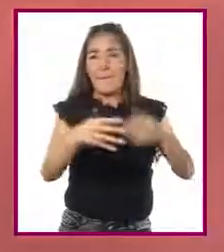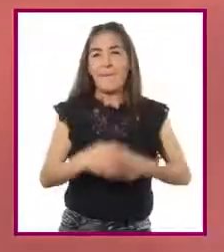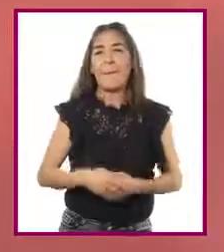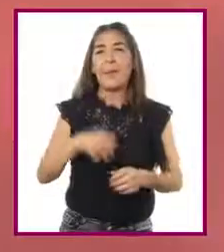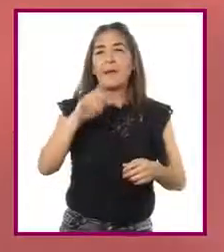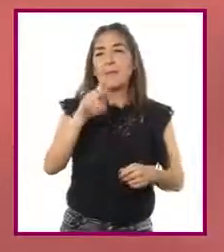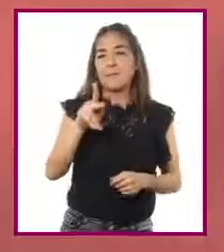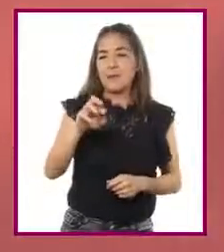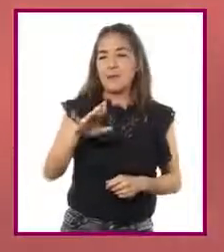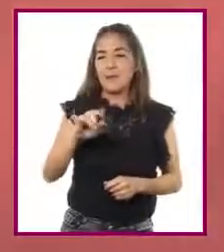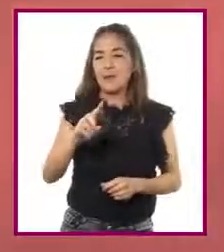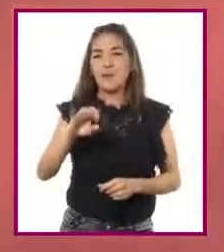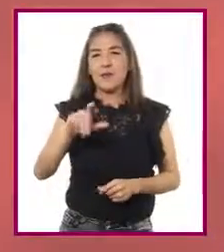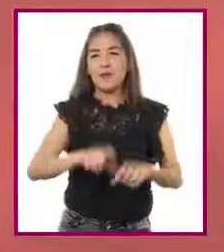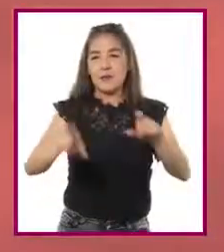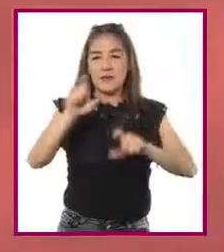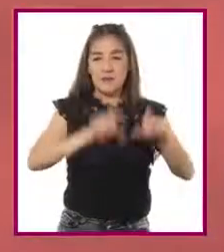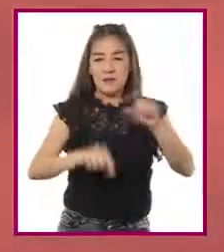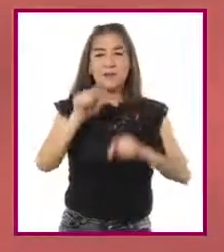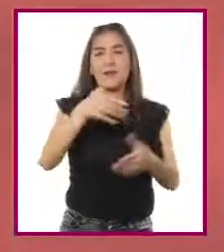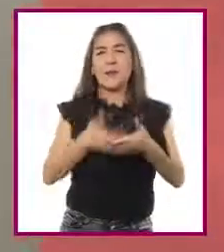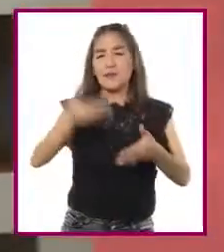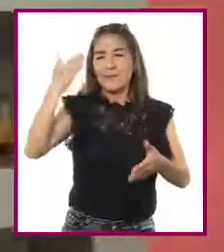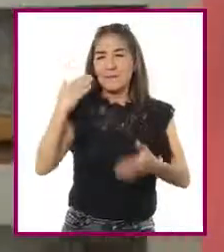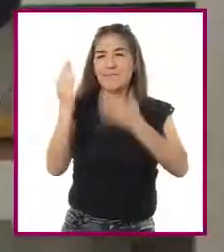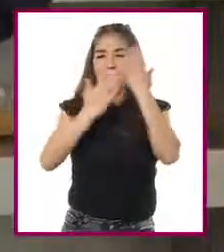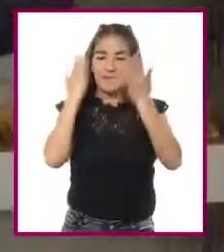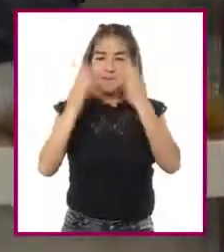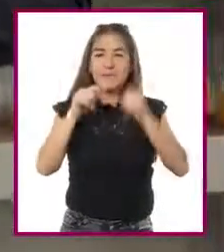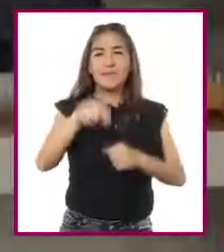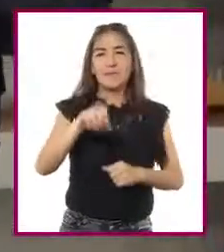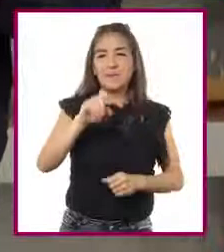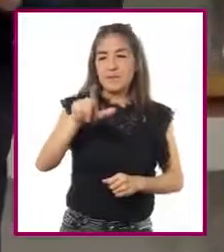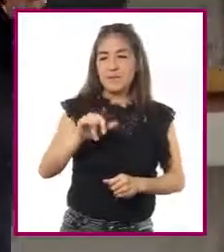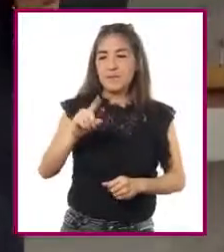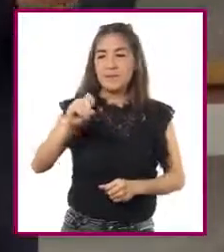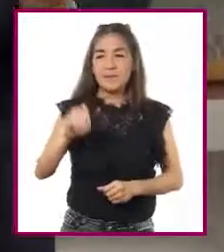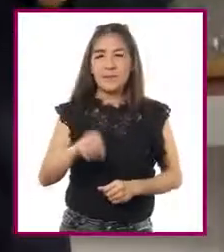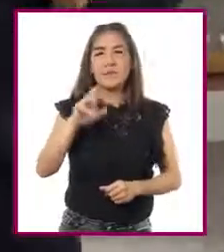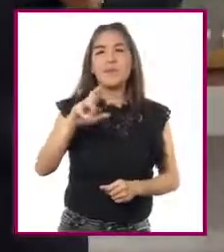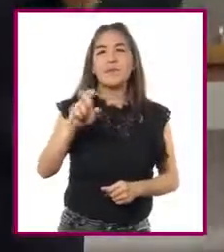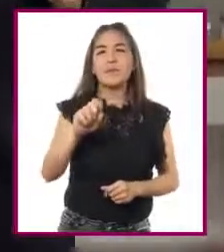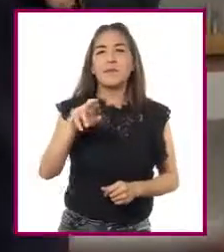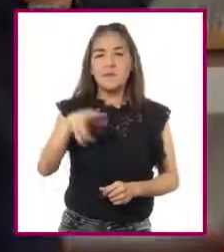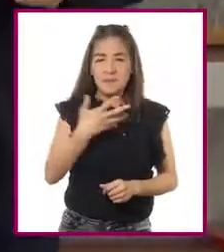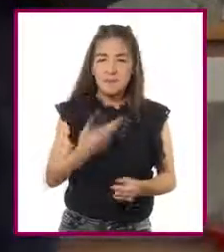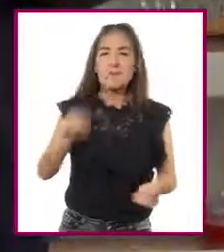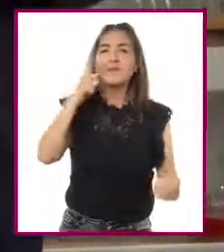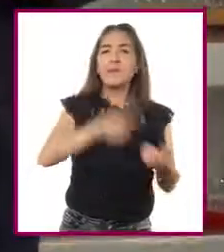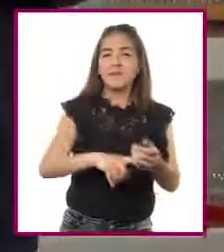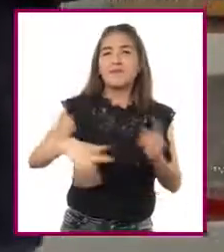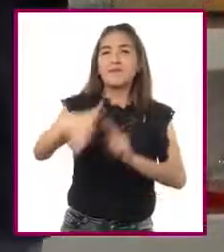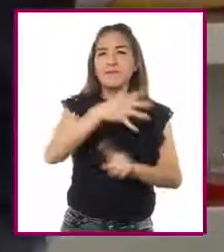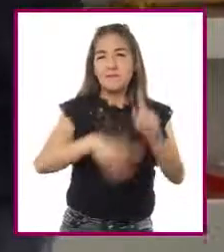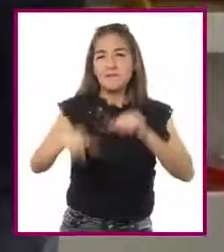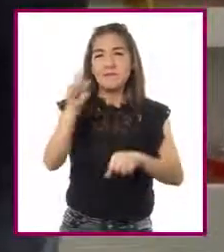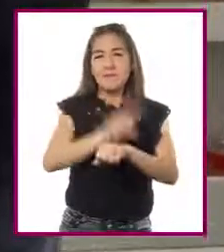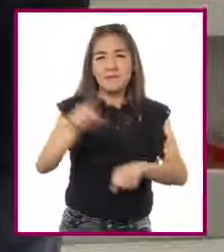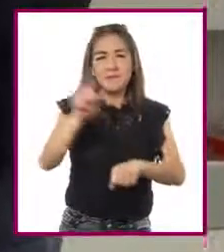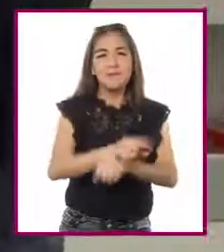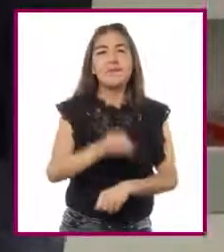Como lo estudiaron en la sesión anterior, las reacciones de óxido-reducción se encuentran a nuestro alrededor todos los días y podemos observar